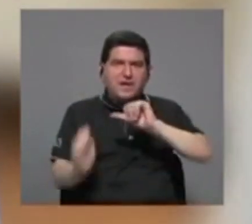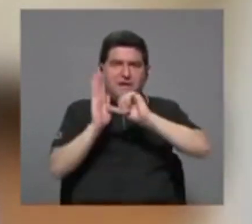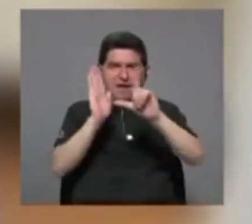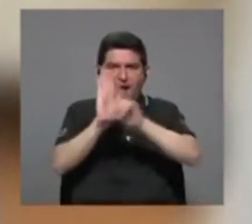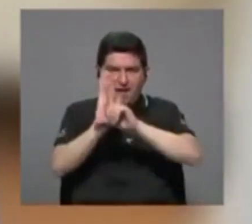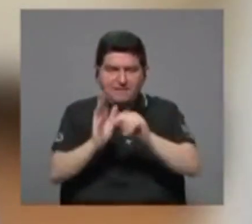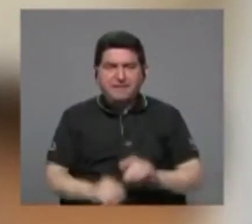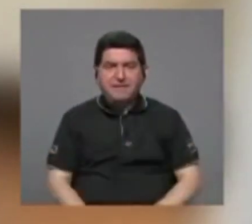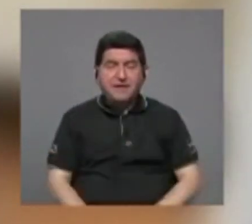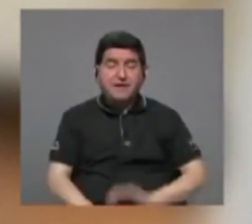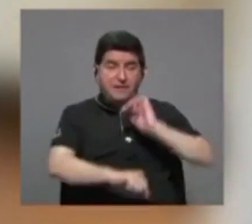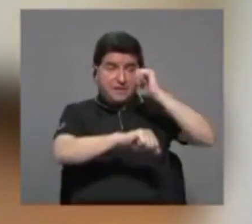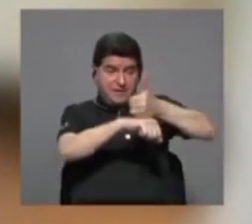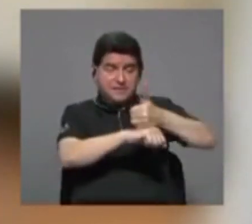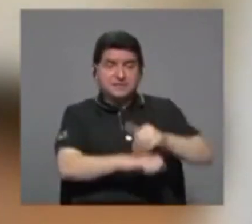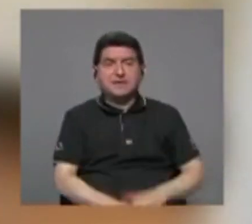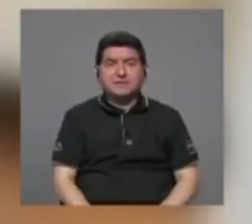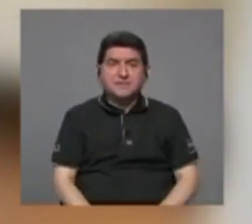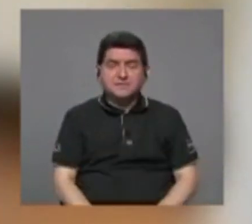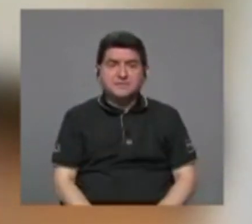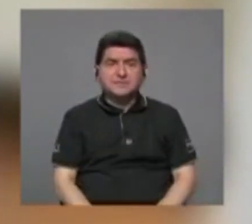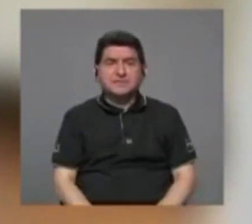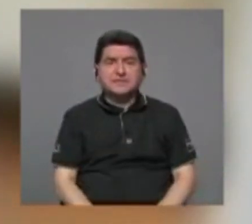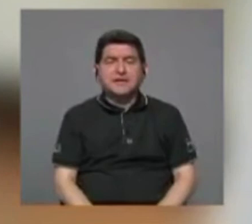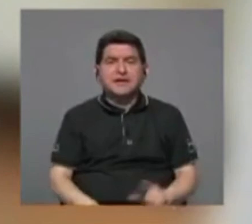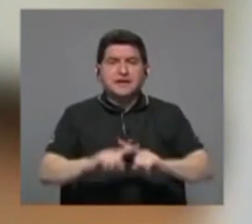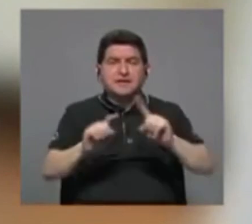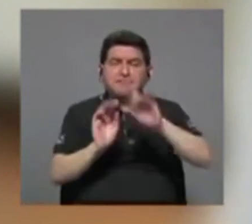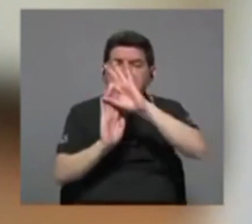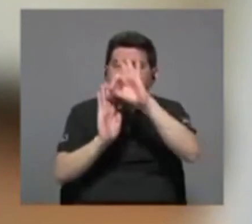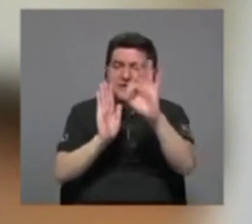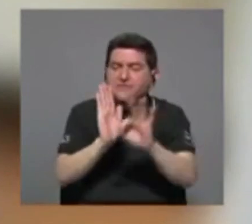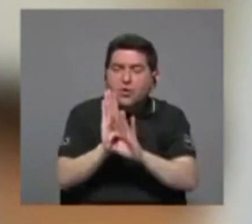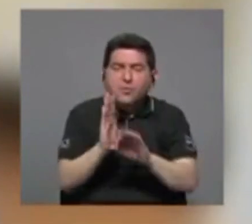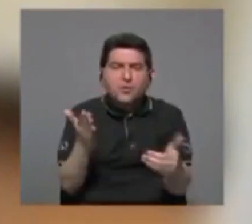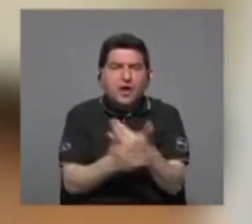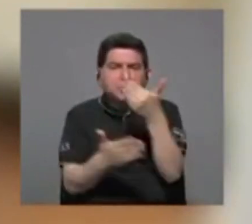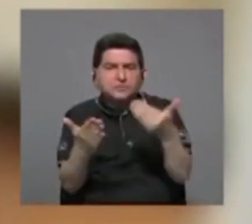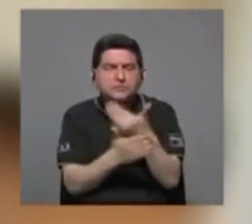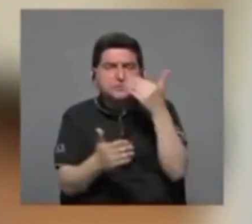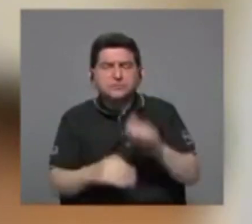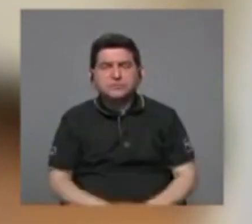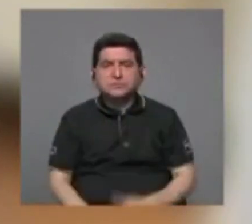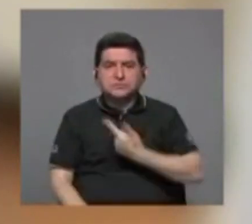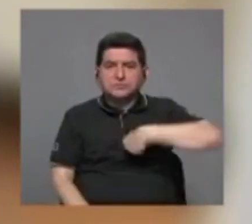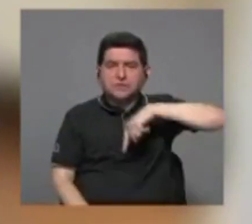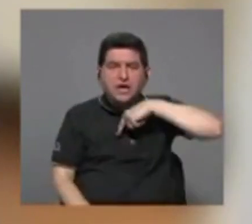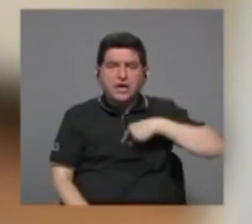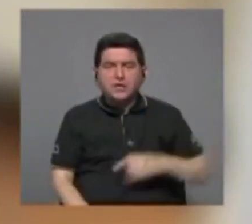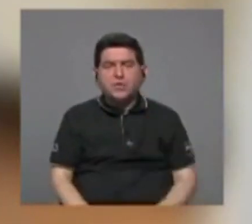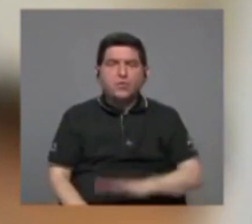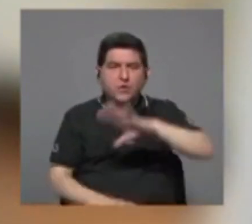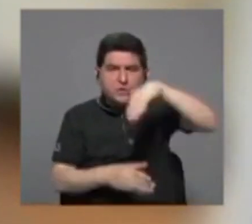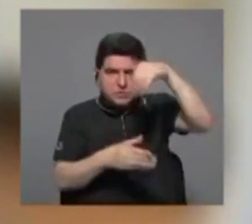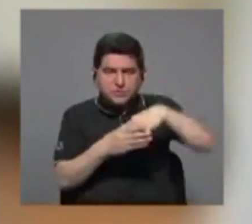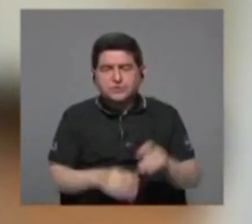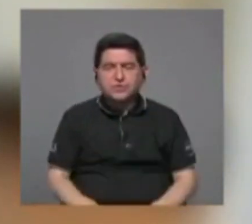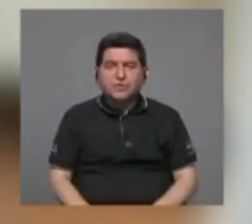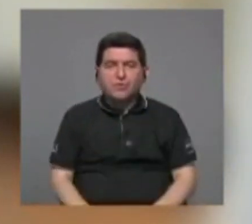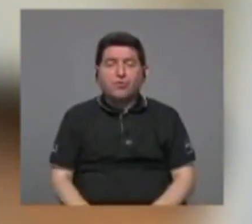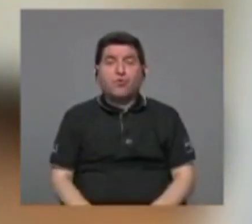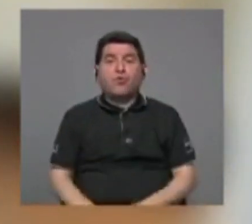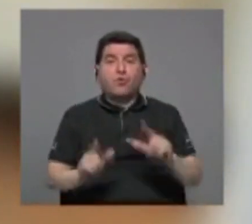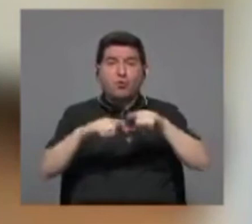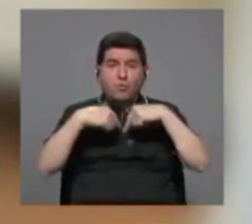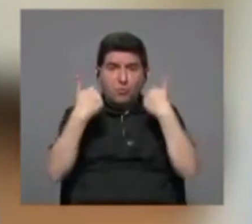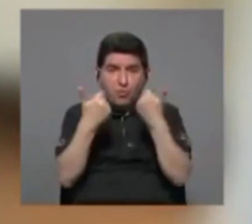la necesidad de implementar fórmulas distintas o novedosas en el contexto nuestro, como gabinetes multicolores,